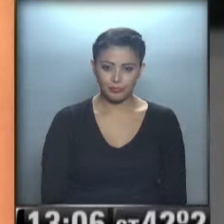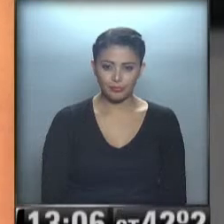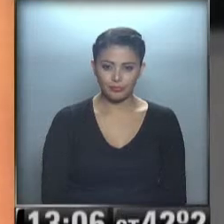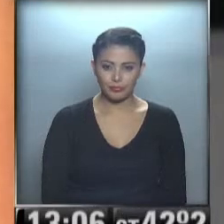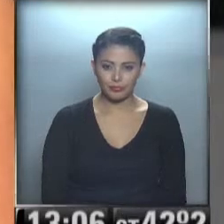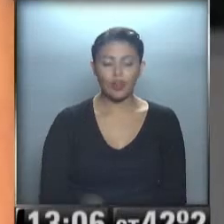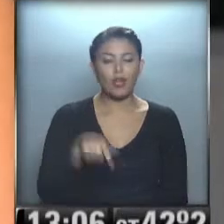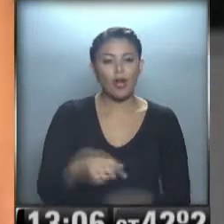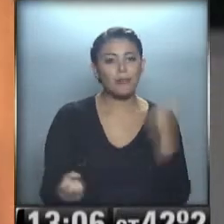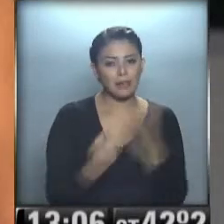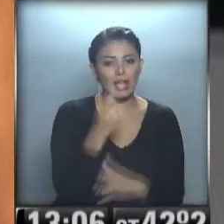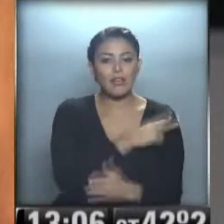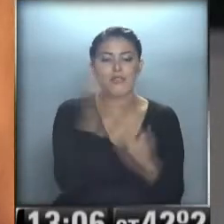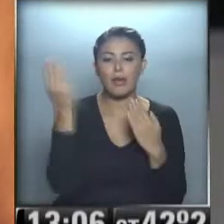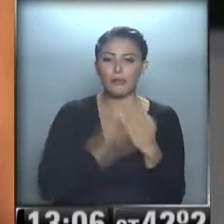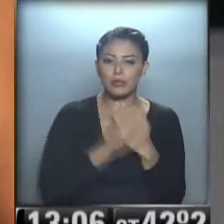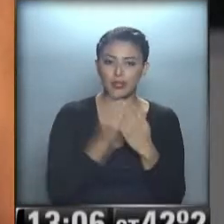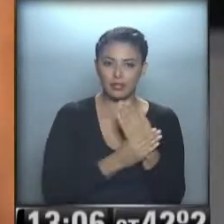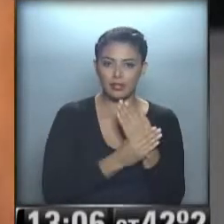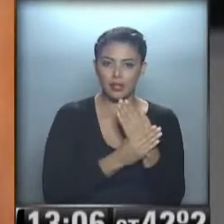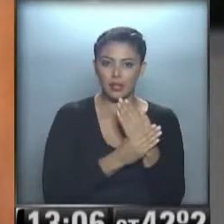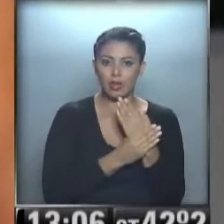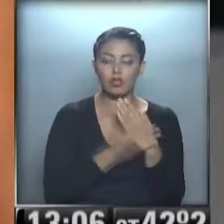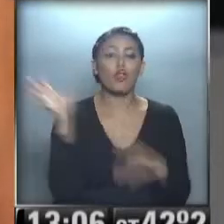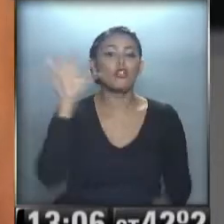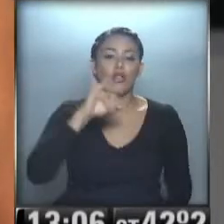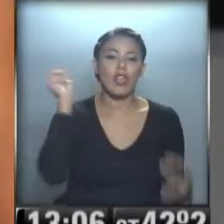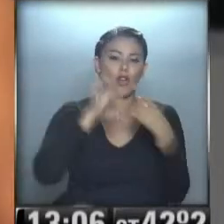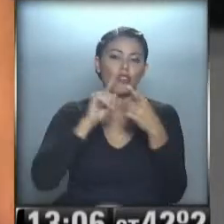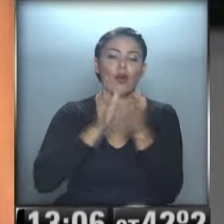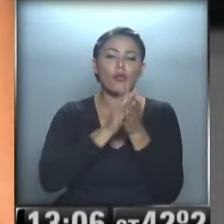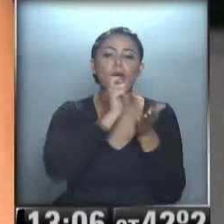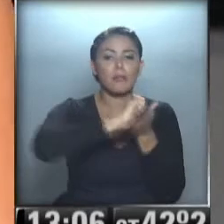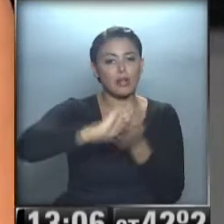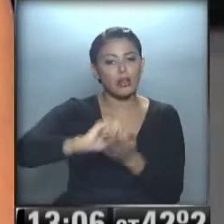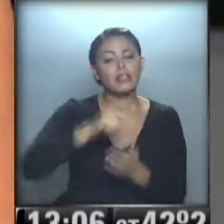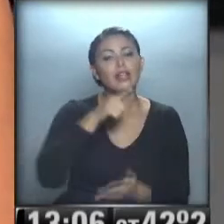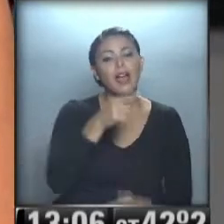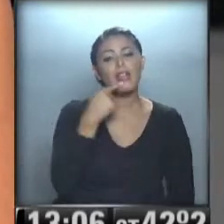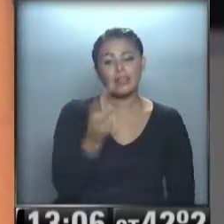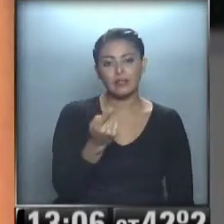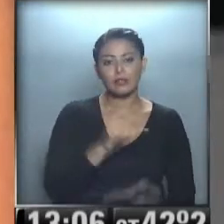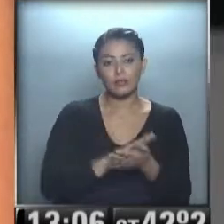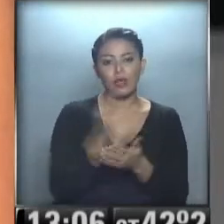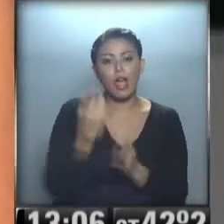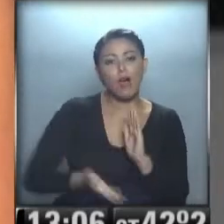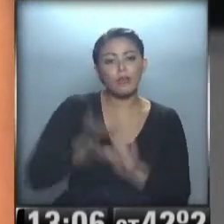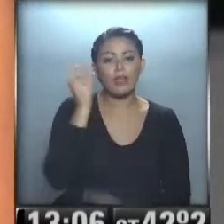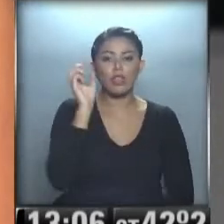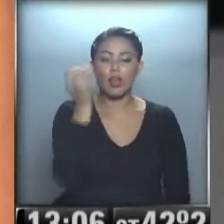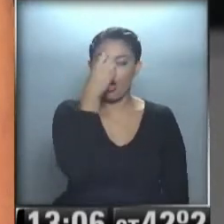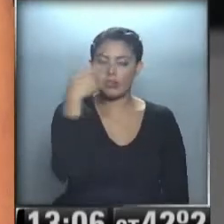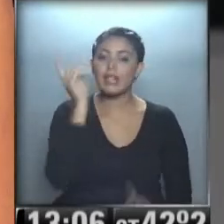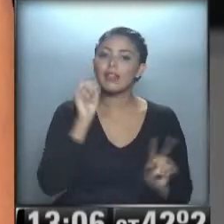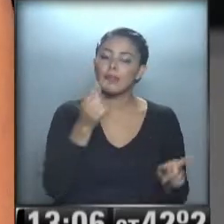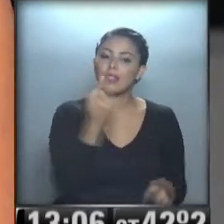esta mañana el jefe de gabinete jorge capitanich en su habitual contacto con la prensa se refirió al aumento del dólar oficial y también